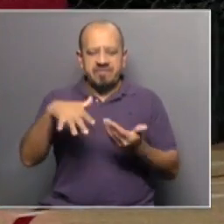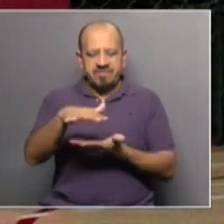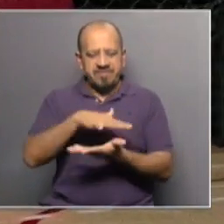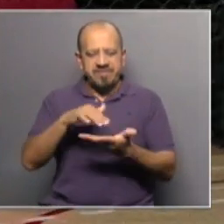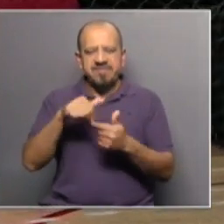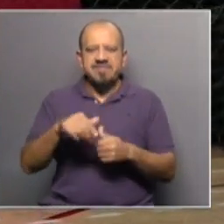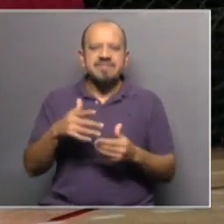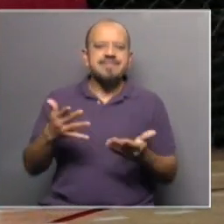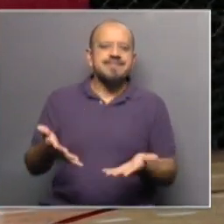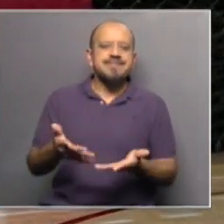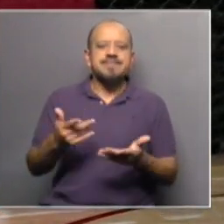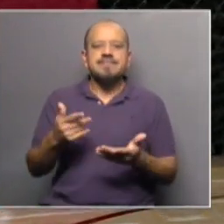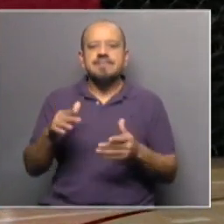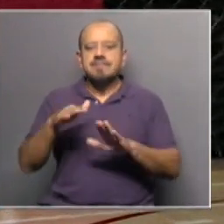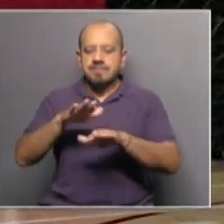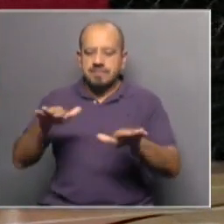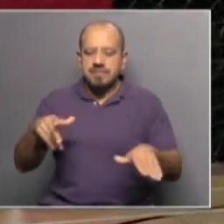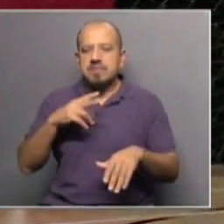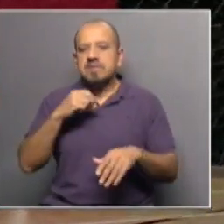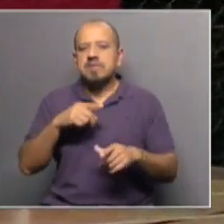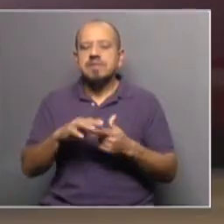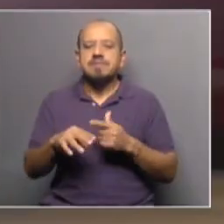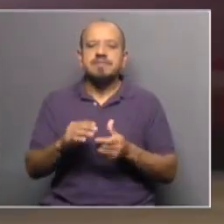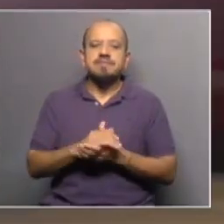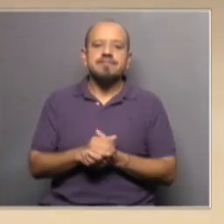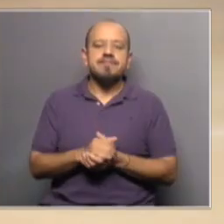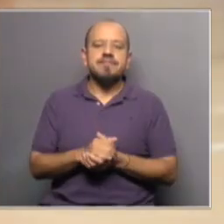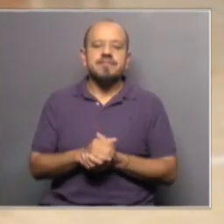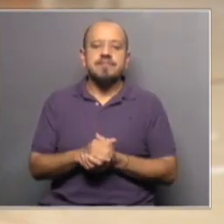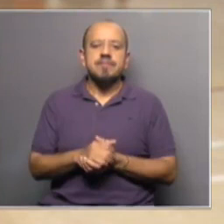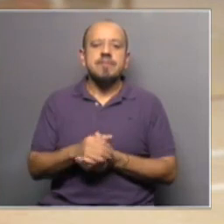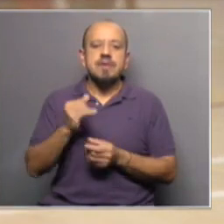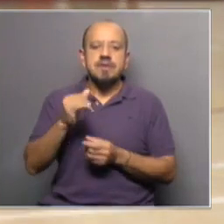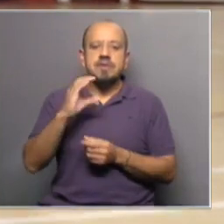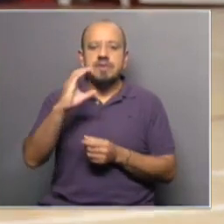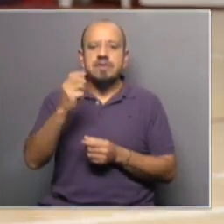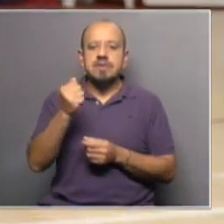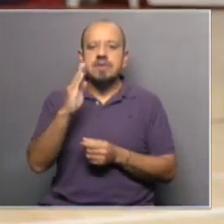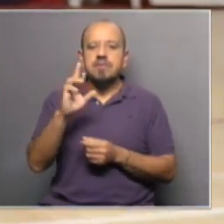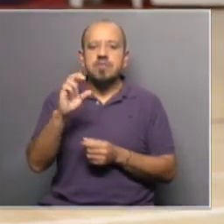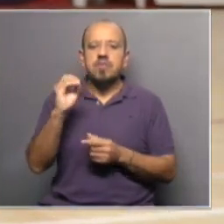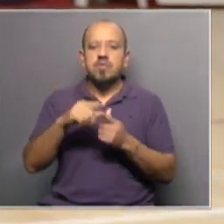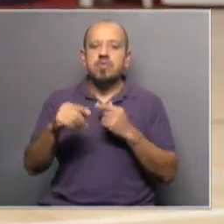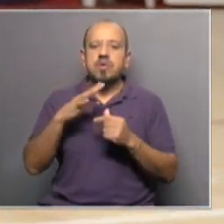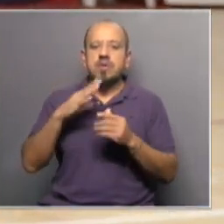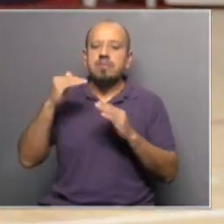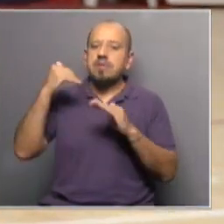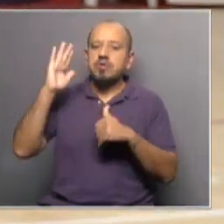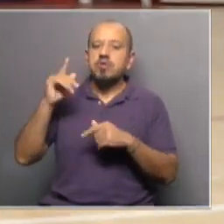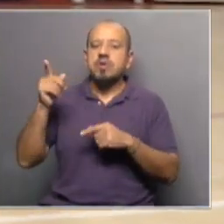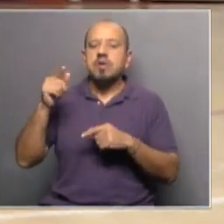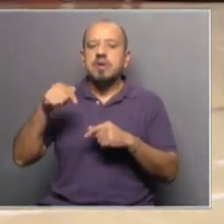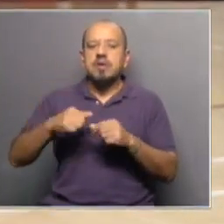el barrio, que arraigan a los chiquilines, a las chiquilinas? Sí, en Capurro tenemos también el plantel mayores, ahora este año se